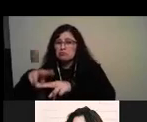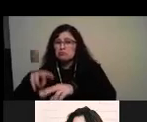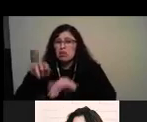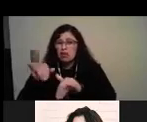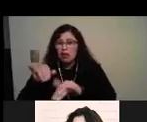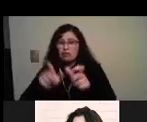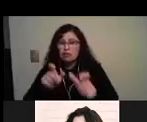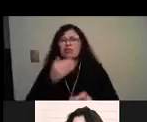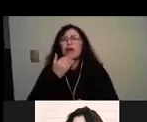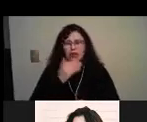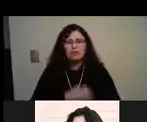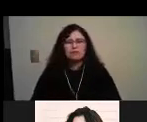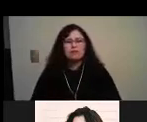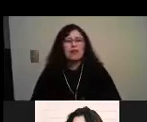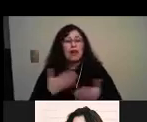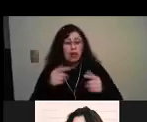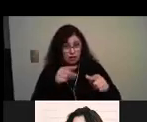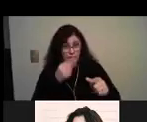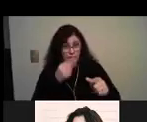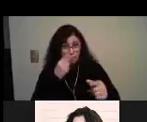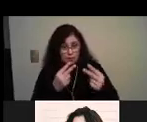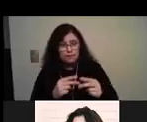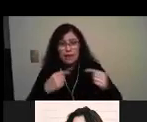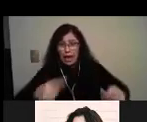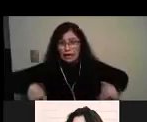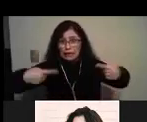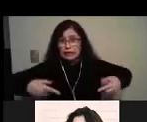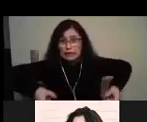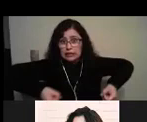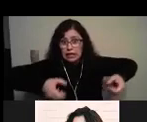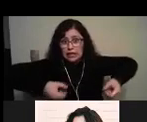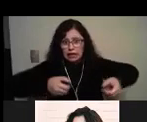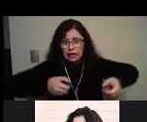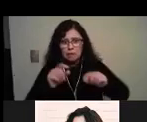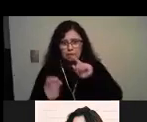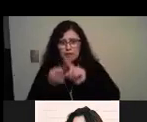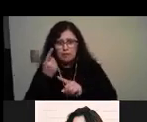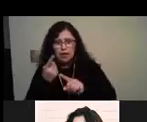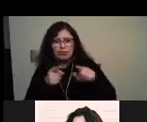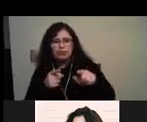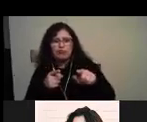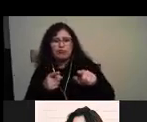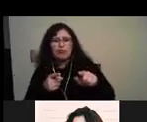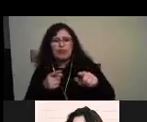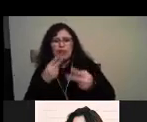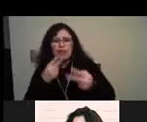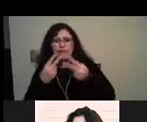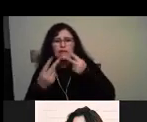Por ejemplo, en este caso, ¿cierto? Despejar la vía a donde se va a colocar el paciente,